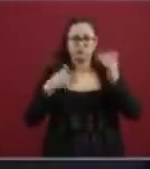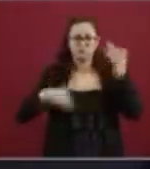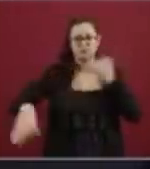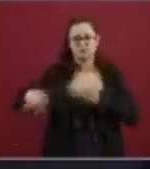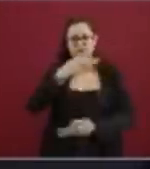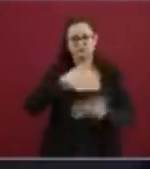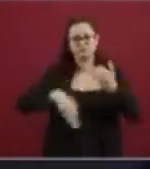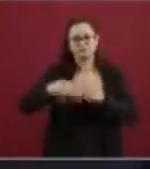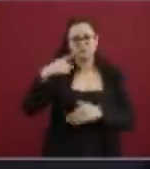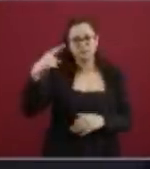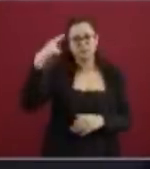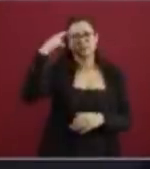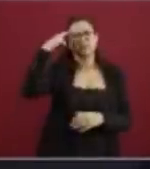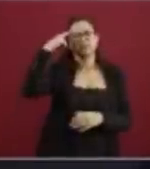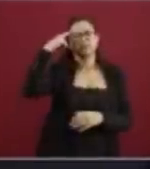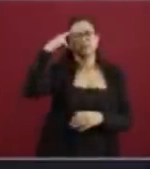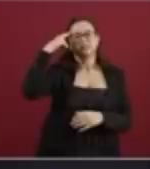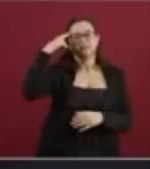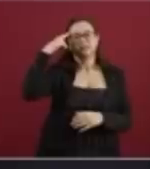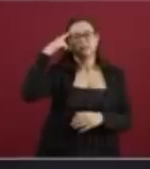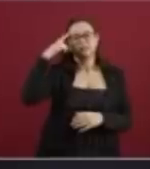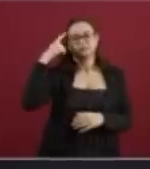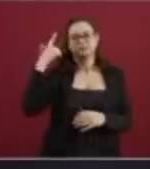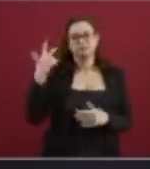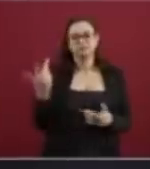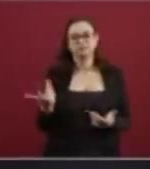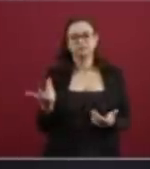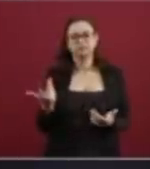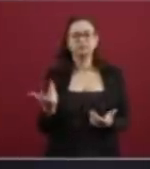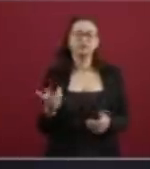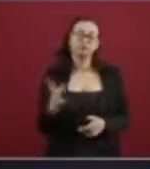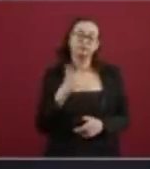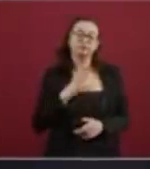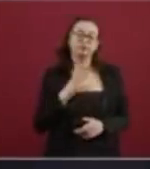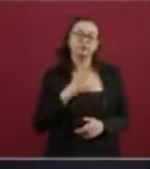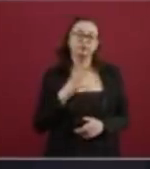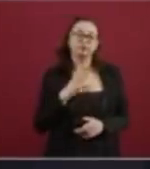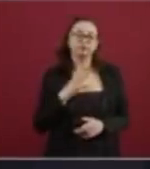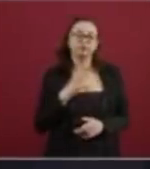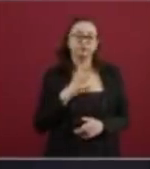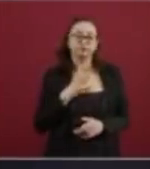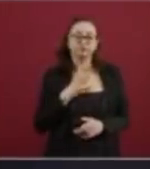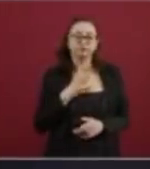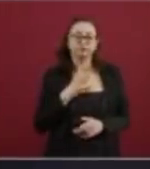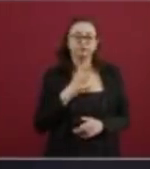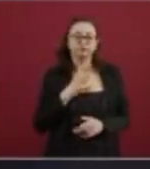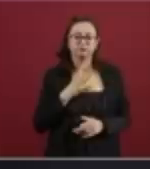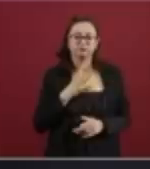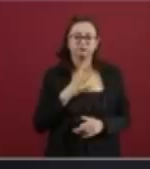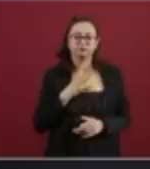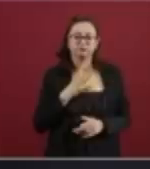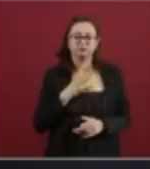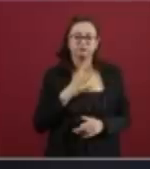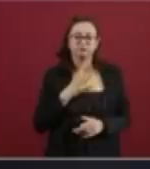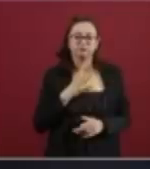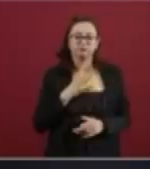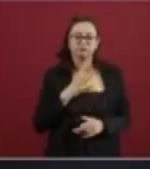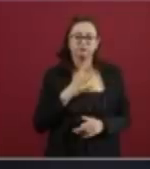conciencia de que tenemos que atender